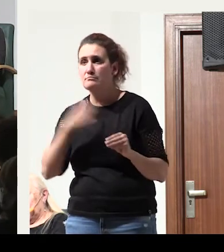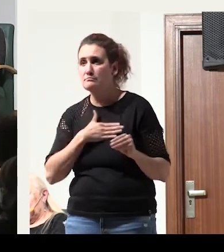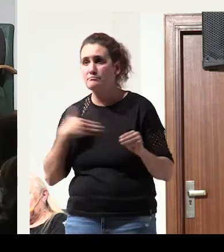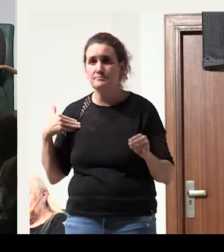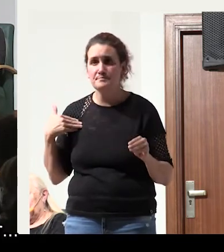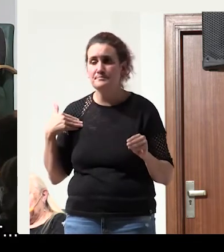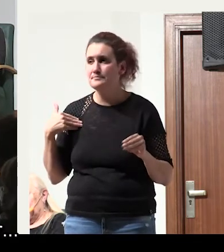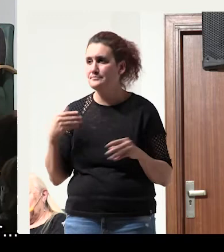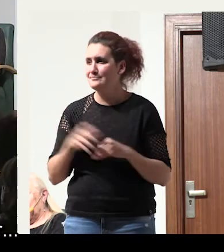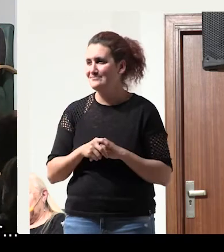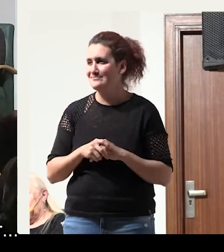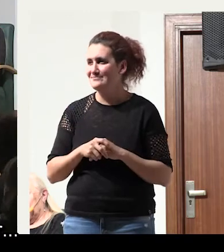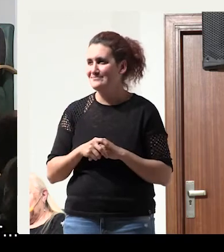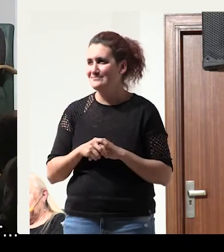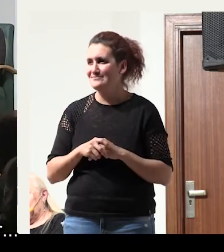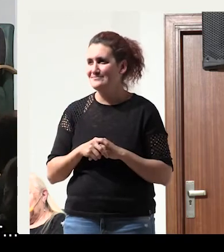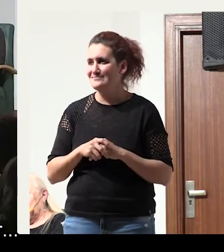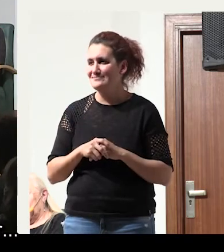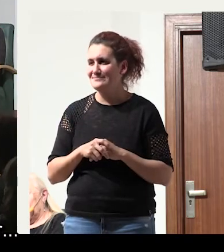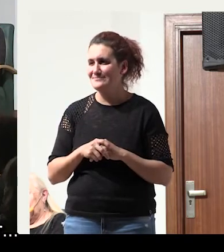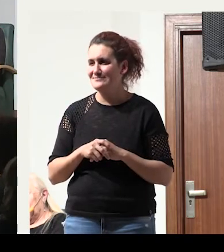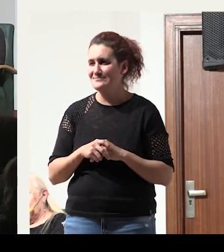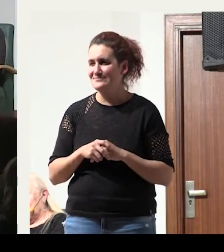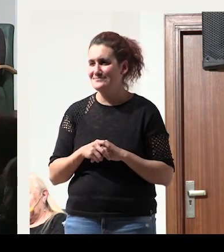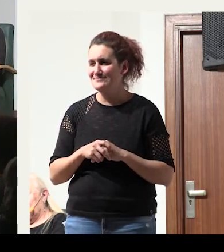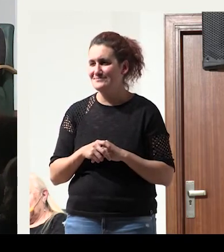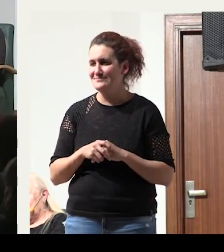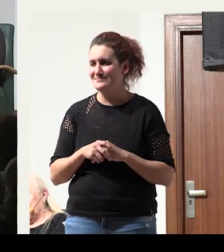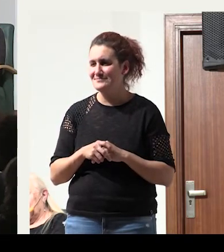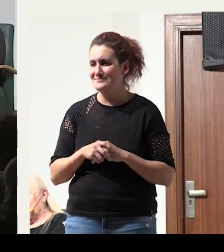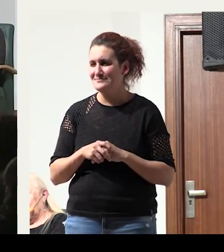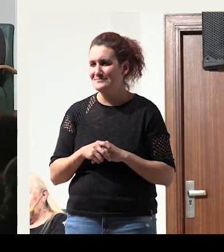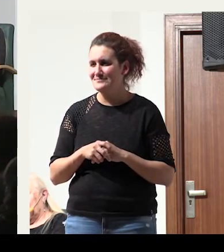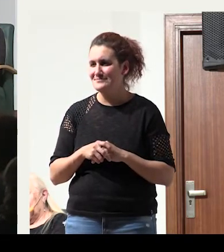¿No? Bueno, pues yo me voy a unir